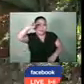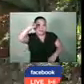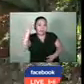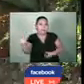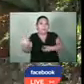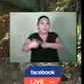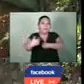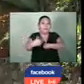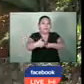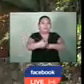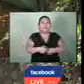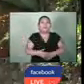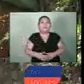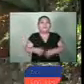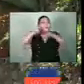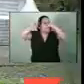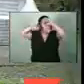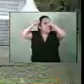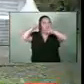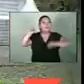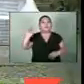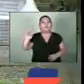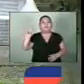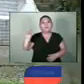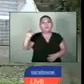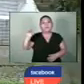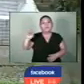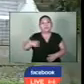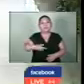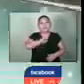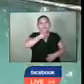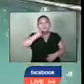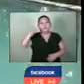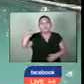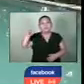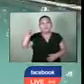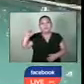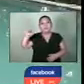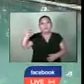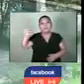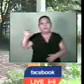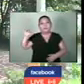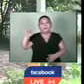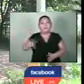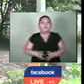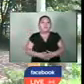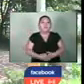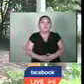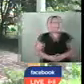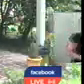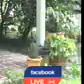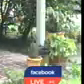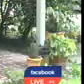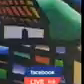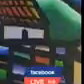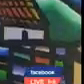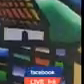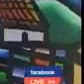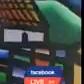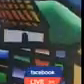de empleo. Con imágenes de Ever Ábalos, Jennifer Flores, Noticiero Hechos.